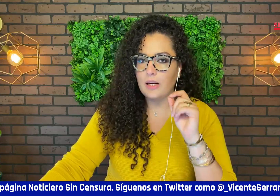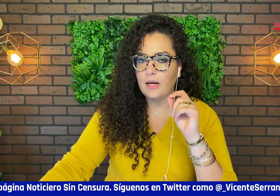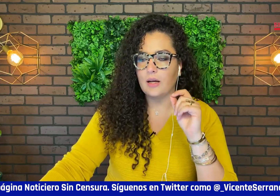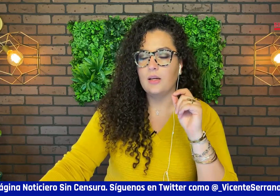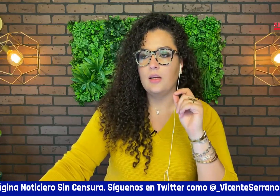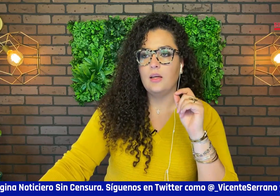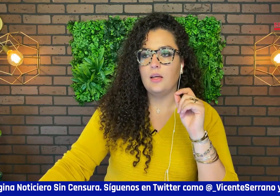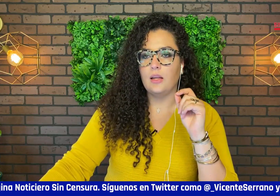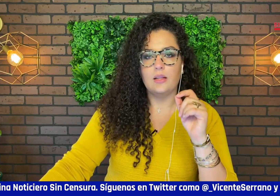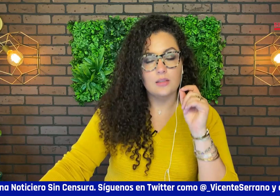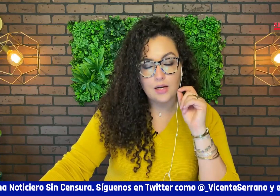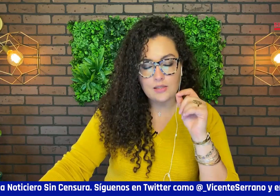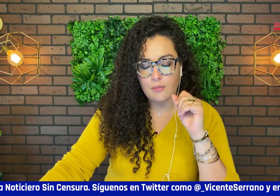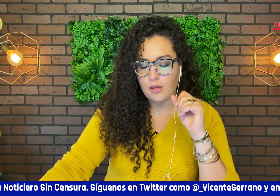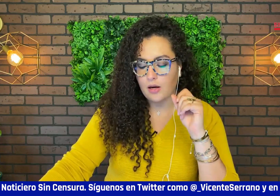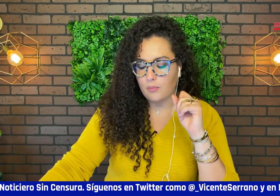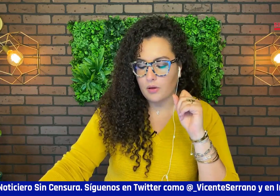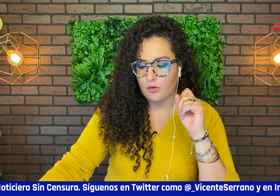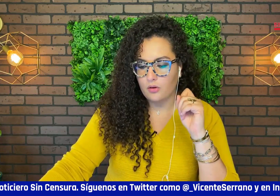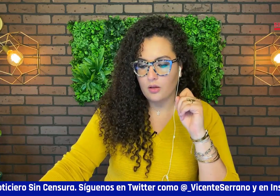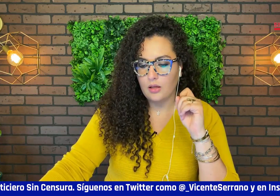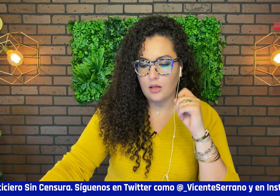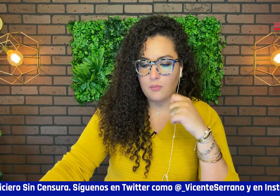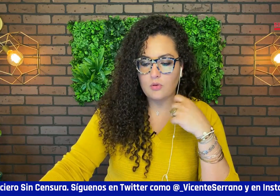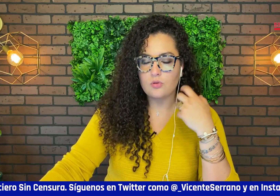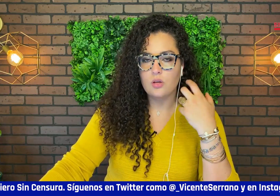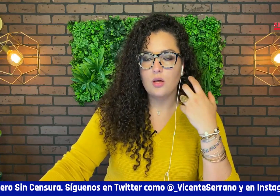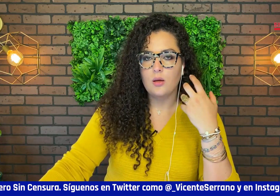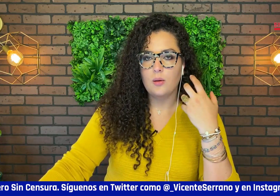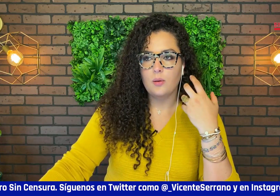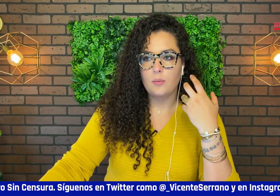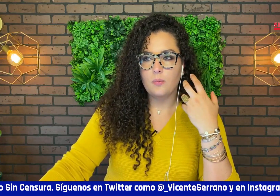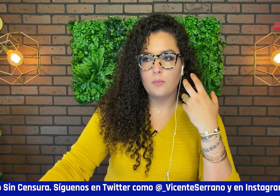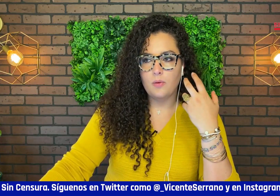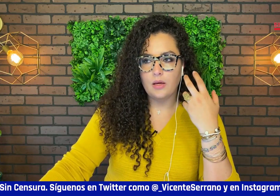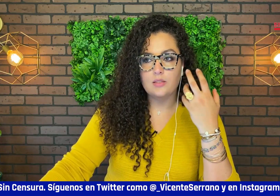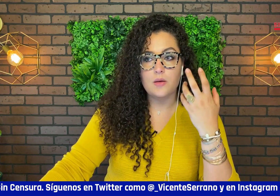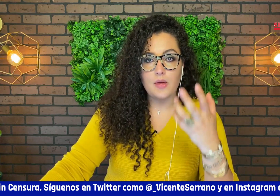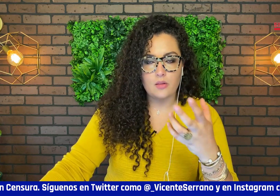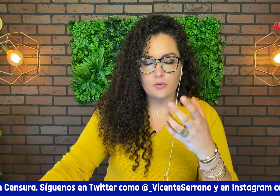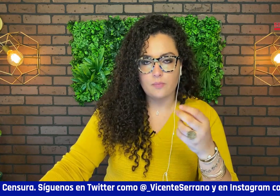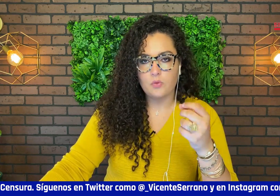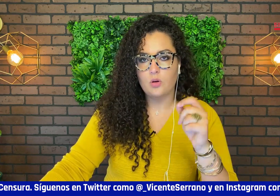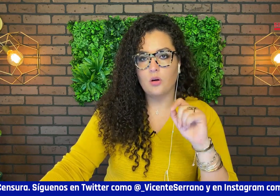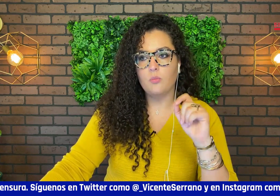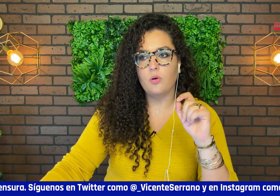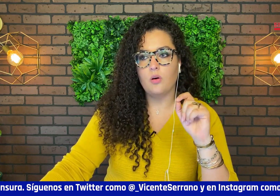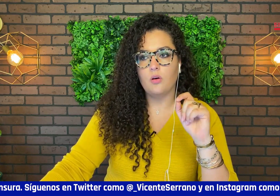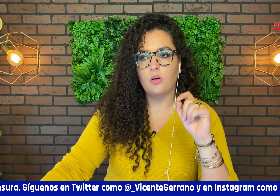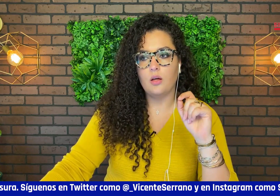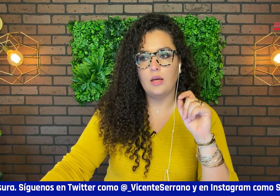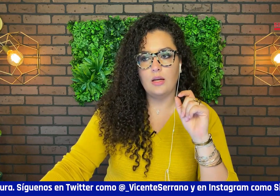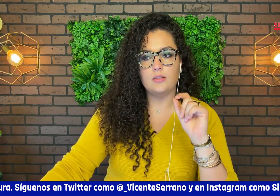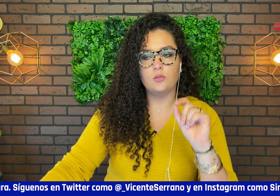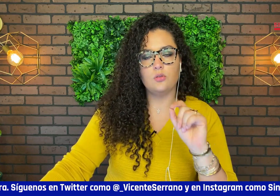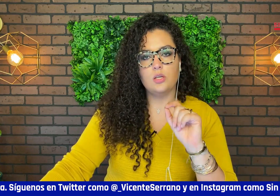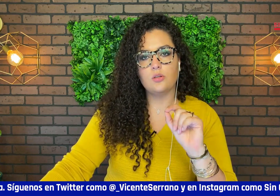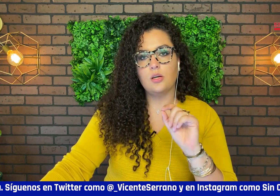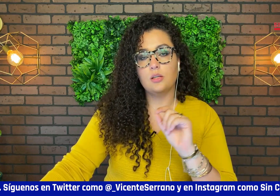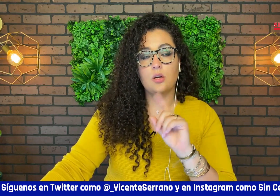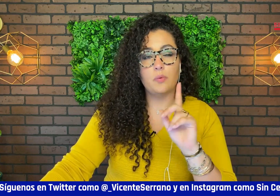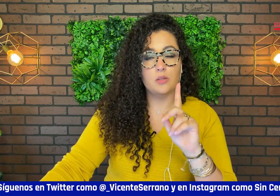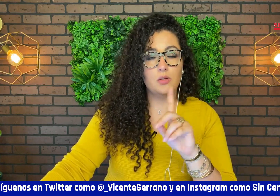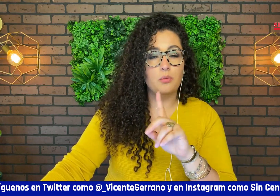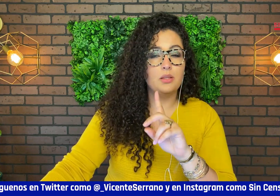la mañanera, en el detrás de la mañanera, perdón, hemos exhibido cómo el Instituto